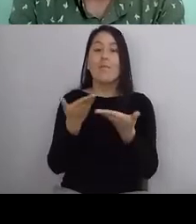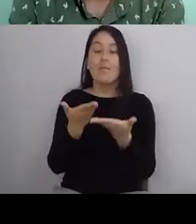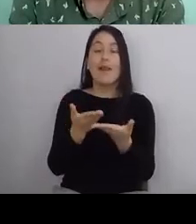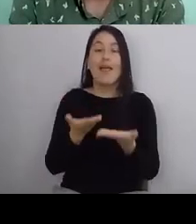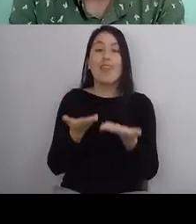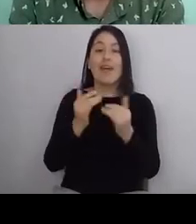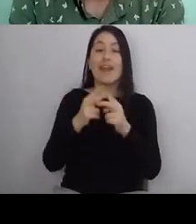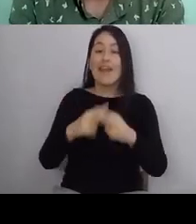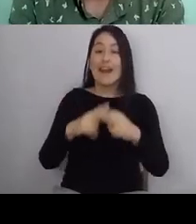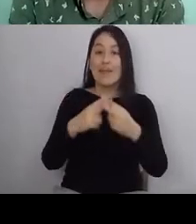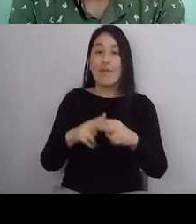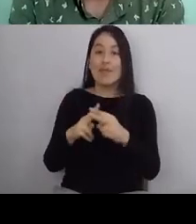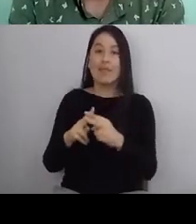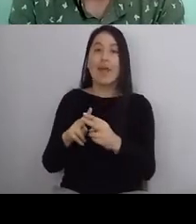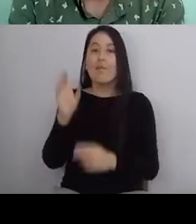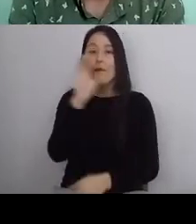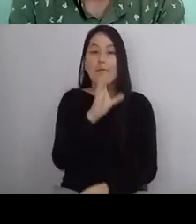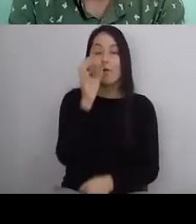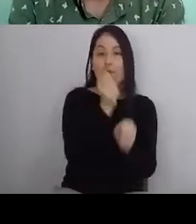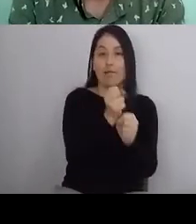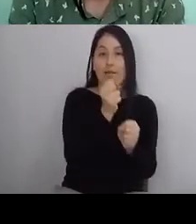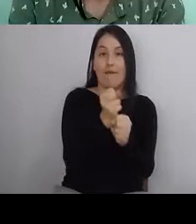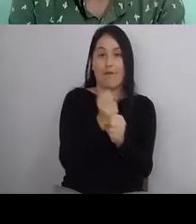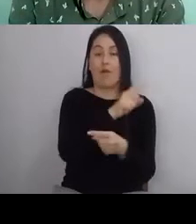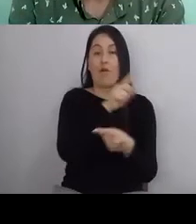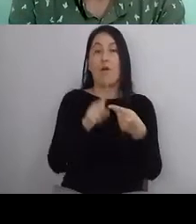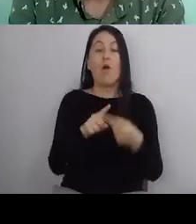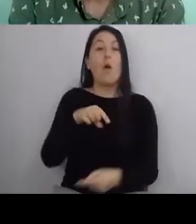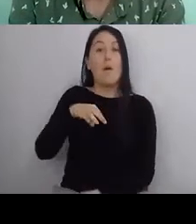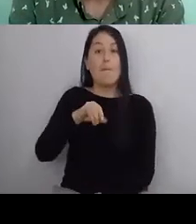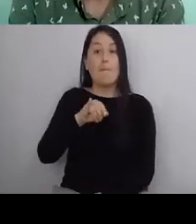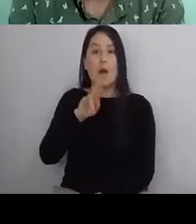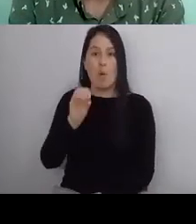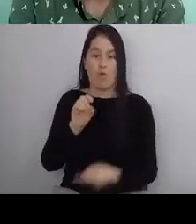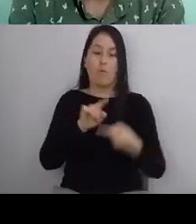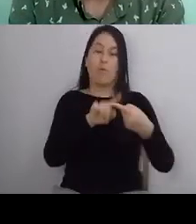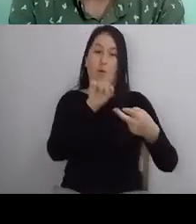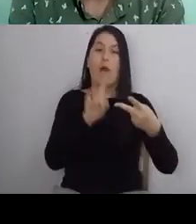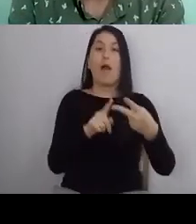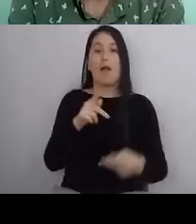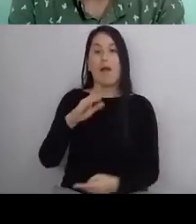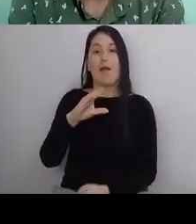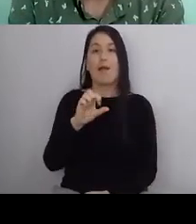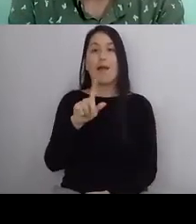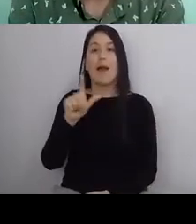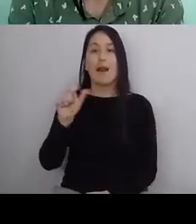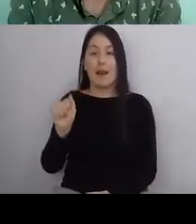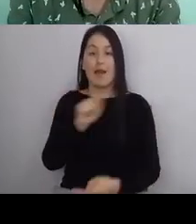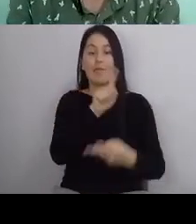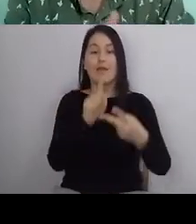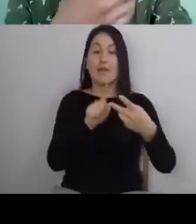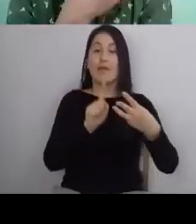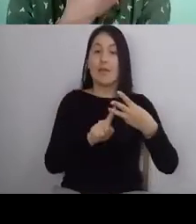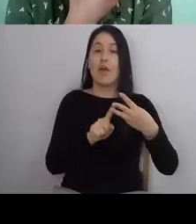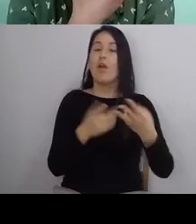que fue precisamente expuesta por Mauro y por Carla, de nuestro equipo, hablaron de la construcción de un currículum